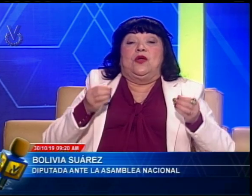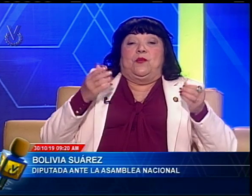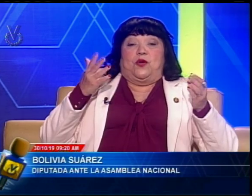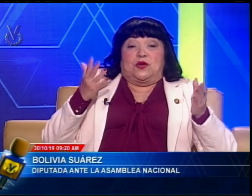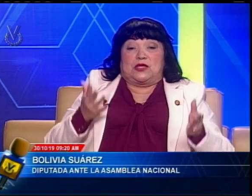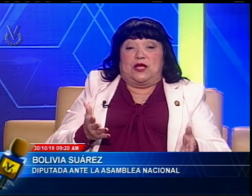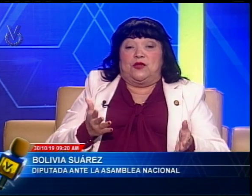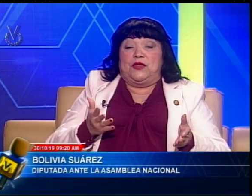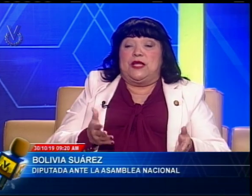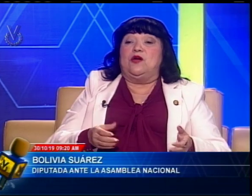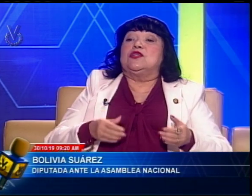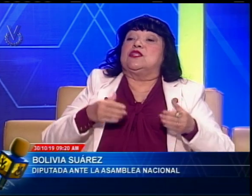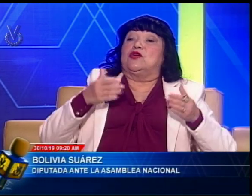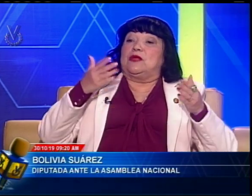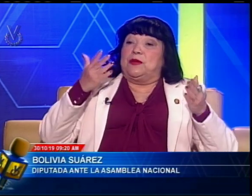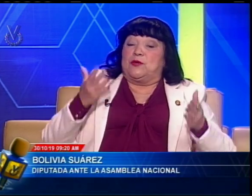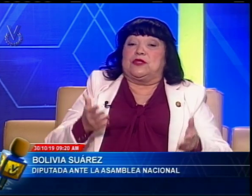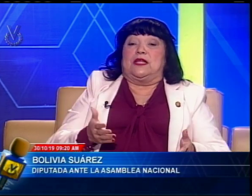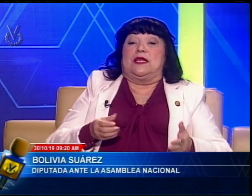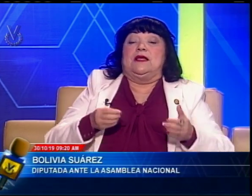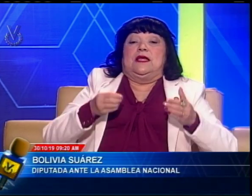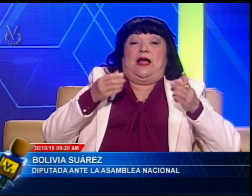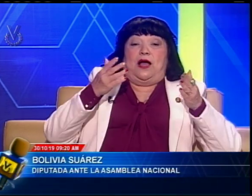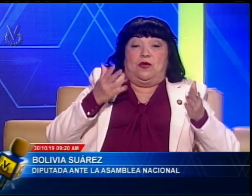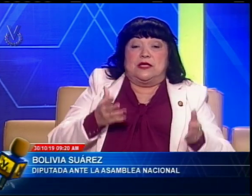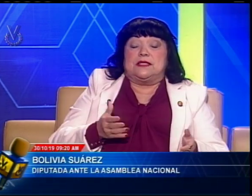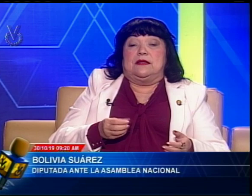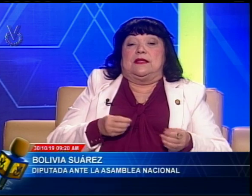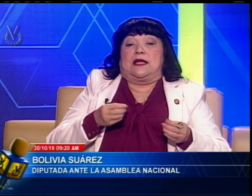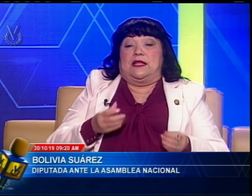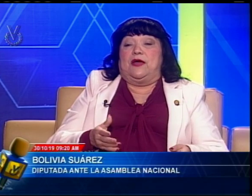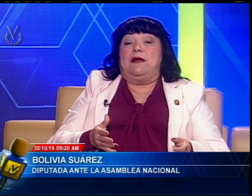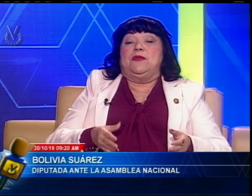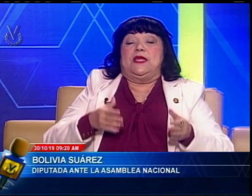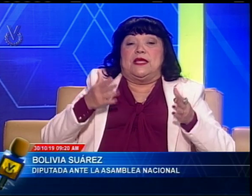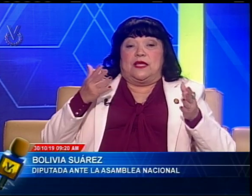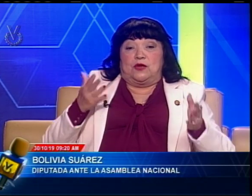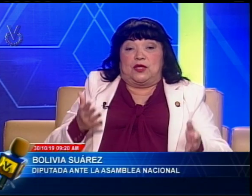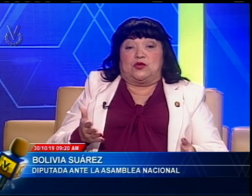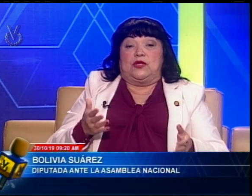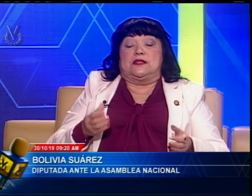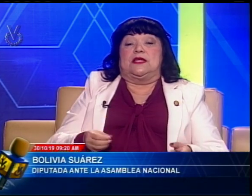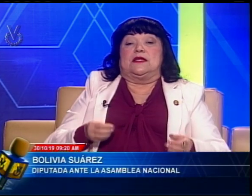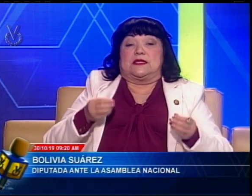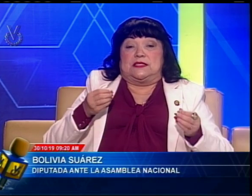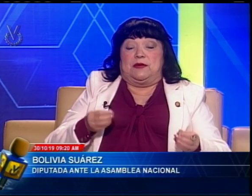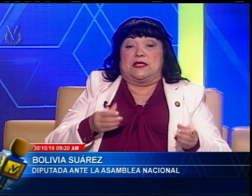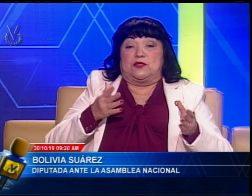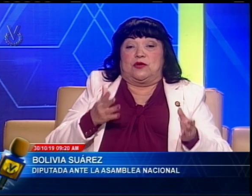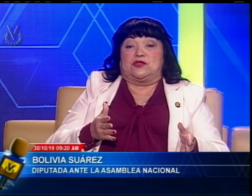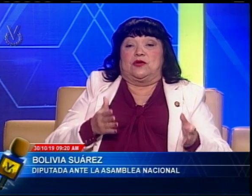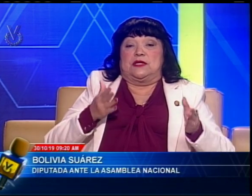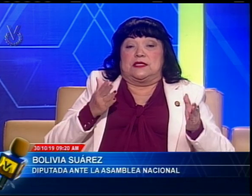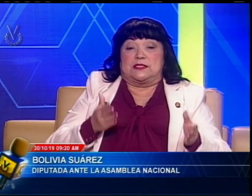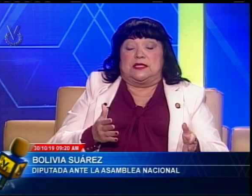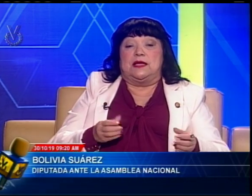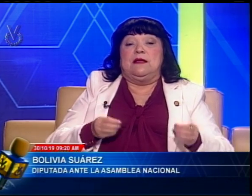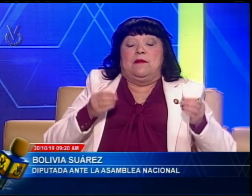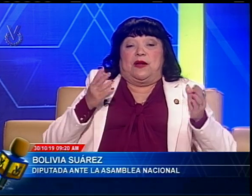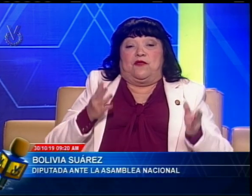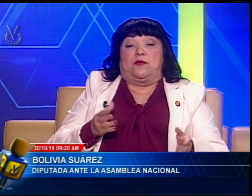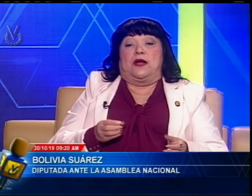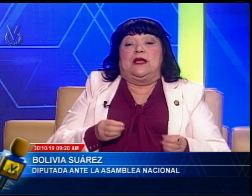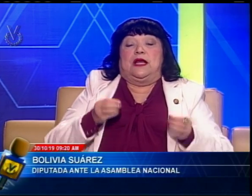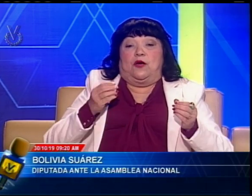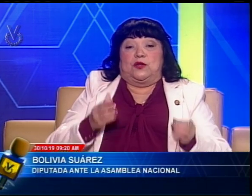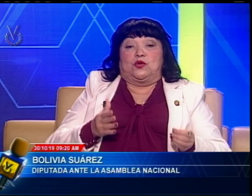luchando por los salarios dignos, sino también por tener aulas de calidad y que los estudiantes reciban esa educación que necesitan